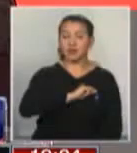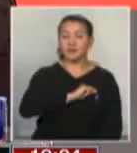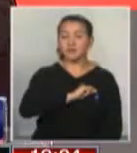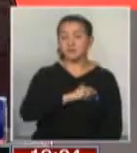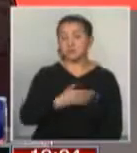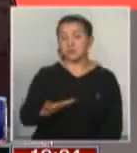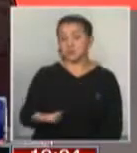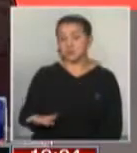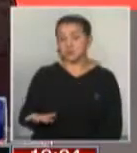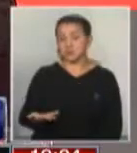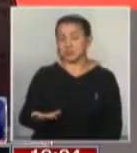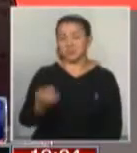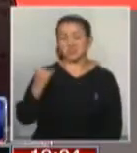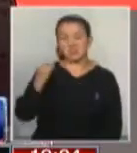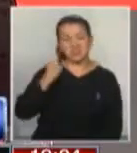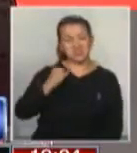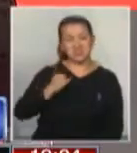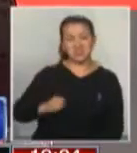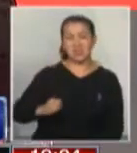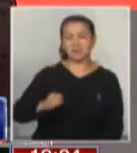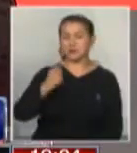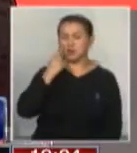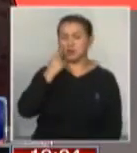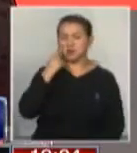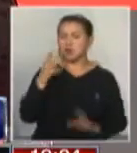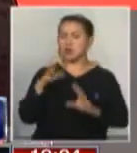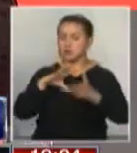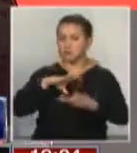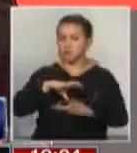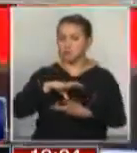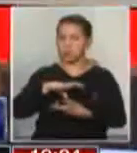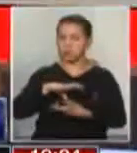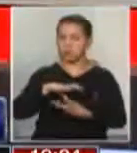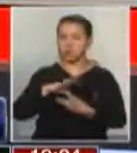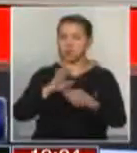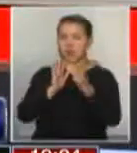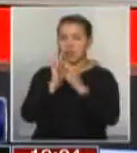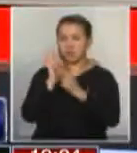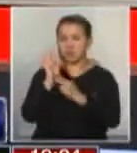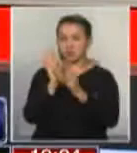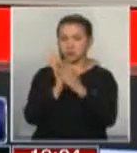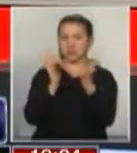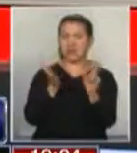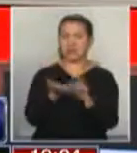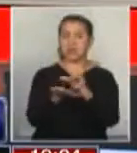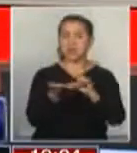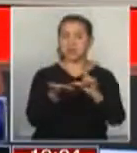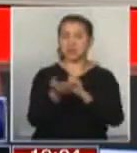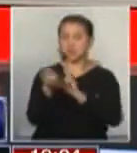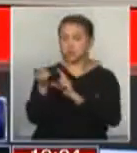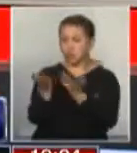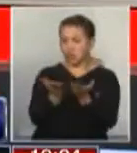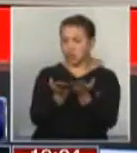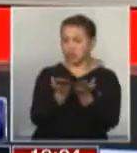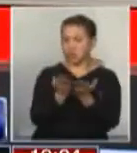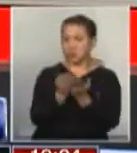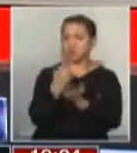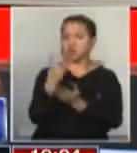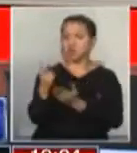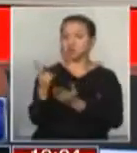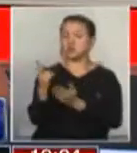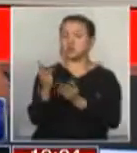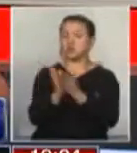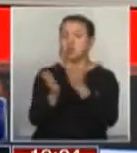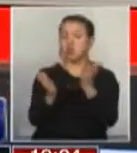sin embargo desde siempre ha sido muy conocido en el mundo anglosajón y ahora tengo encantadas que has estudiado muchísimo su obra también